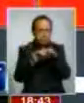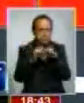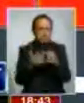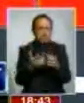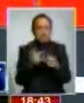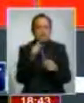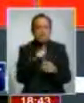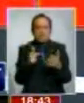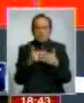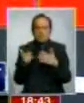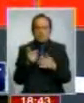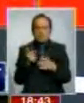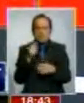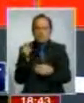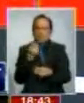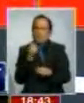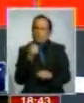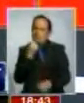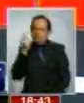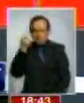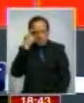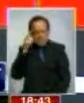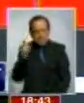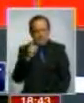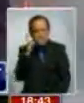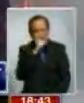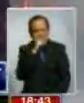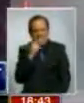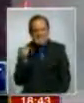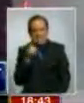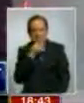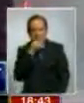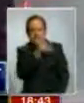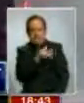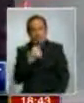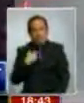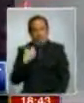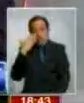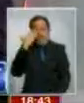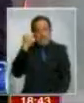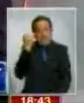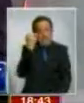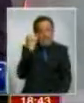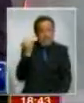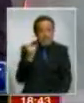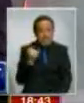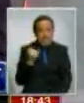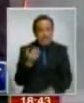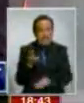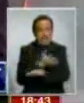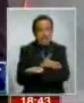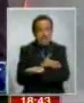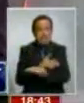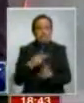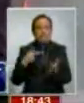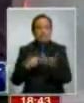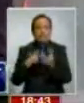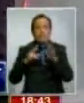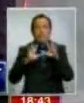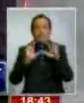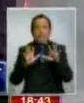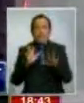cómo califica las críticas en ese sentido de la presidenta Bachelet? Yo creo que es una mala idea porque el año 10 no había ninguna alarma.